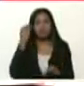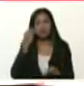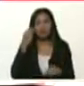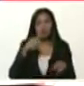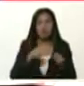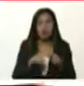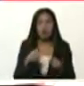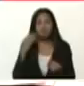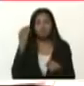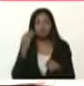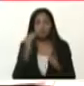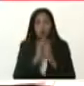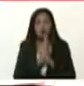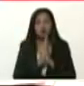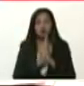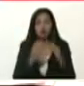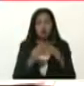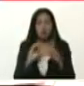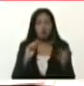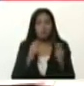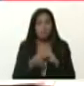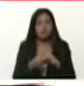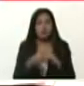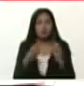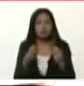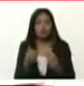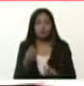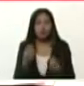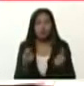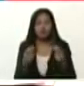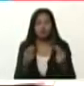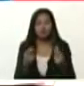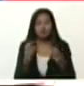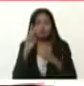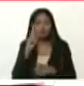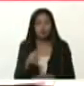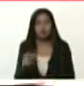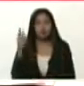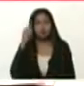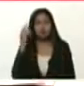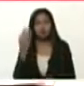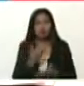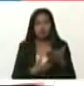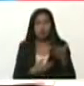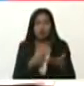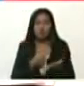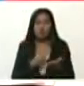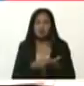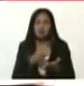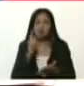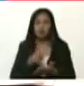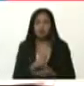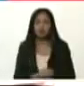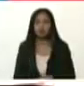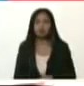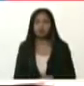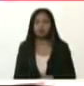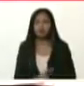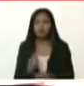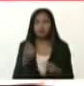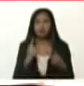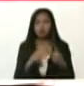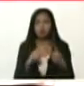pueblo que su oración la convierte en acción solidaria todos los días. Bueno, aquí tengo un conjunto de inversiones en la segunda